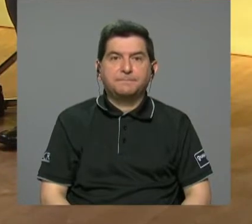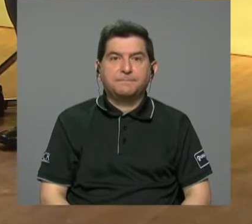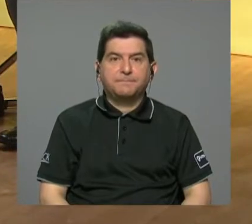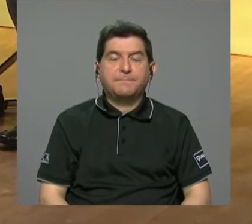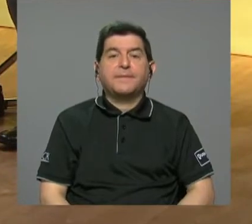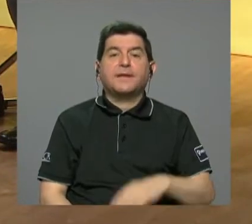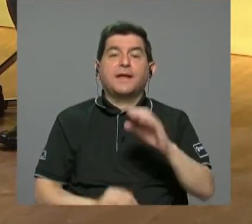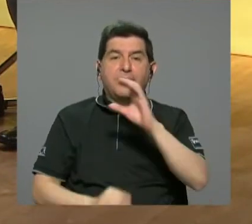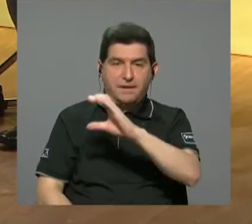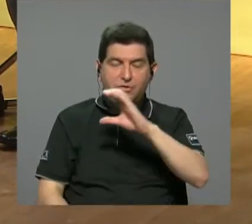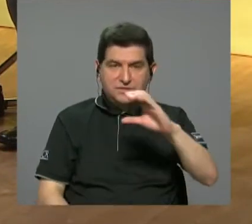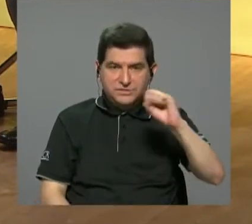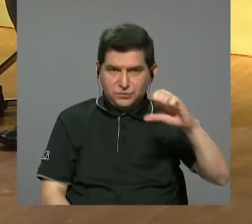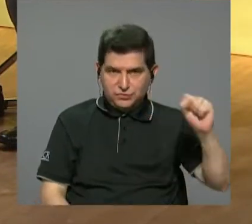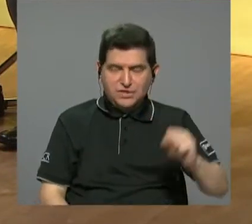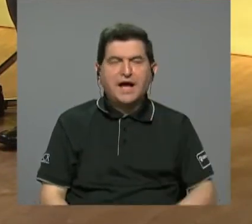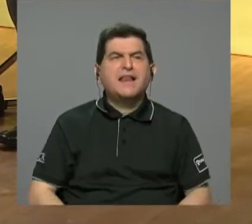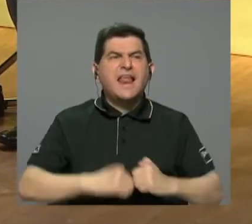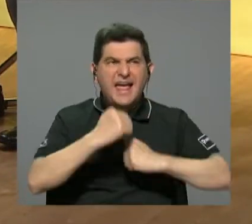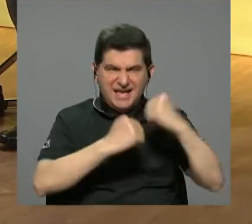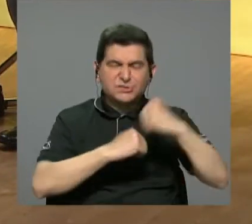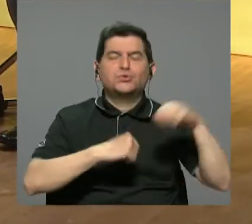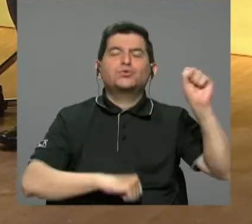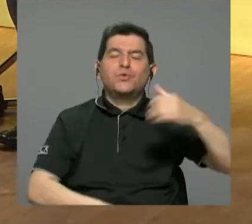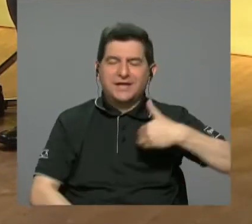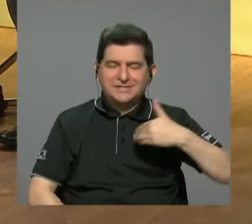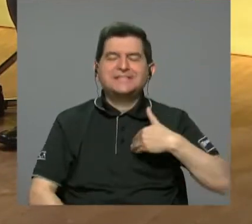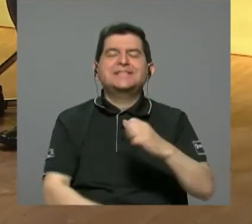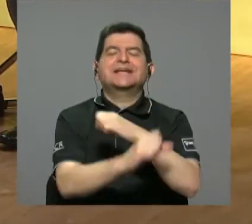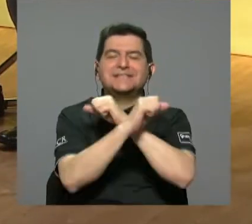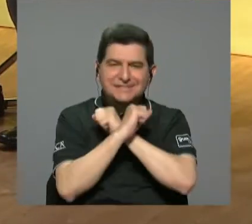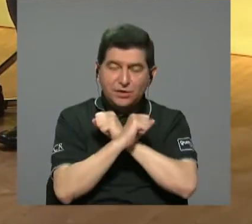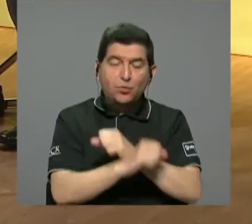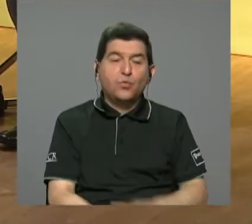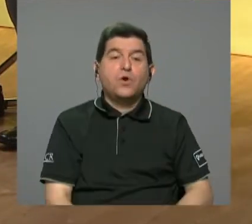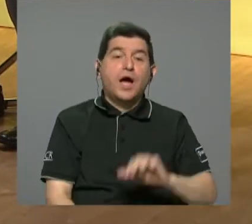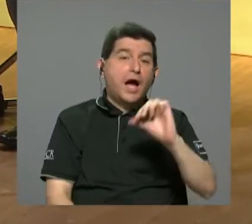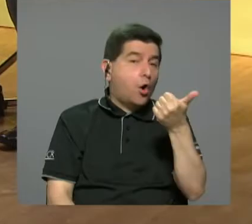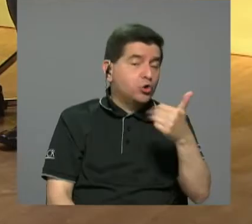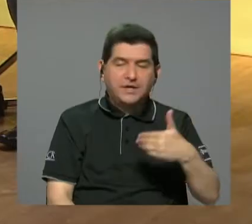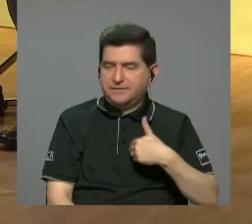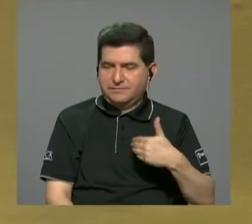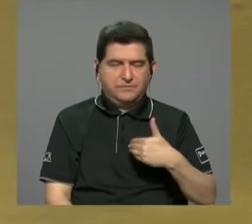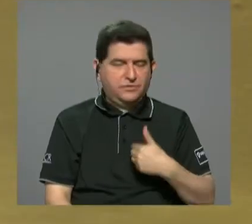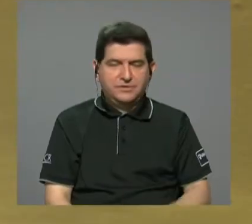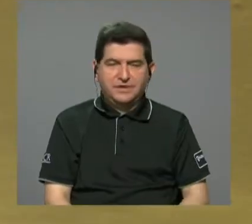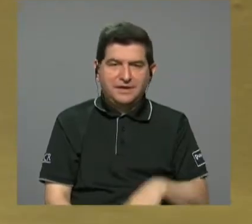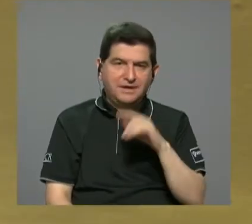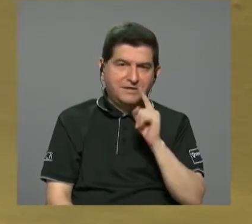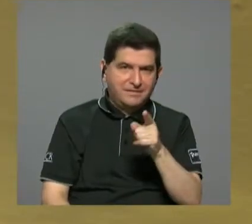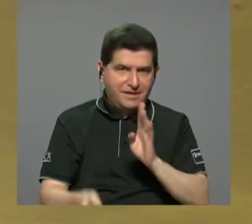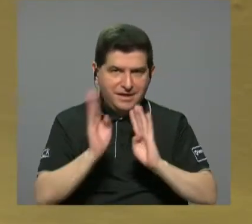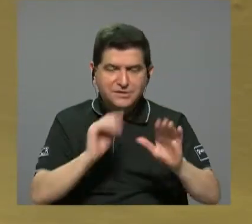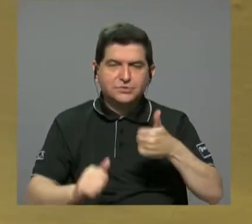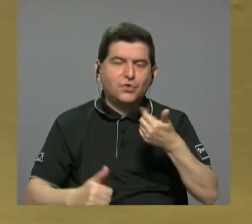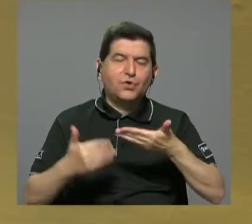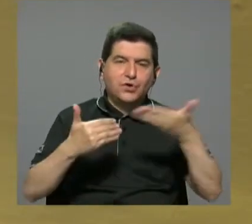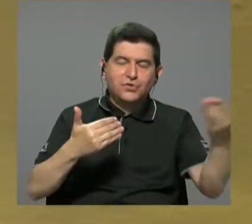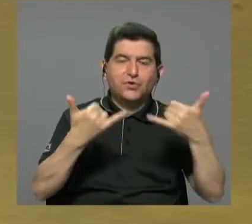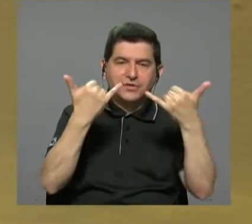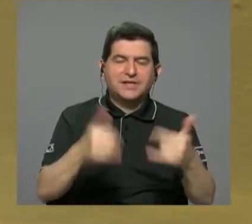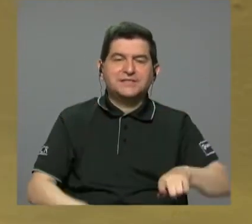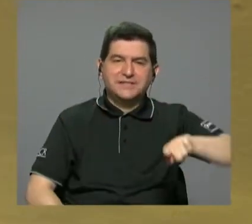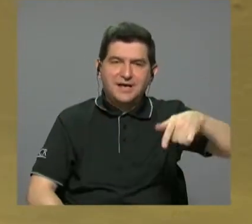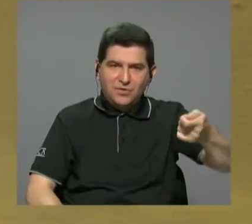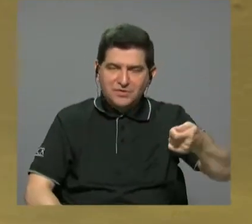la caja, hay alguna infraestructura que sí tiene seguro, hay otra que no lo tiene. Hablaremos de eso y de otras cosas una vez que el